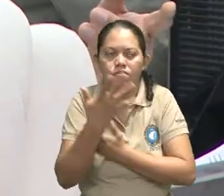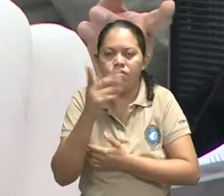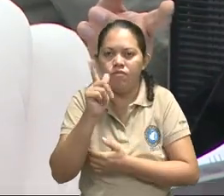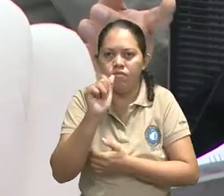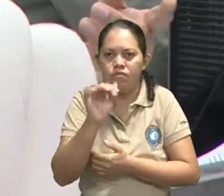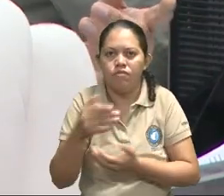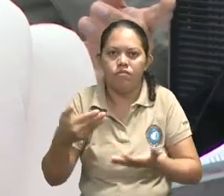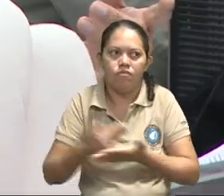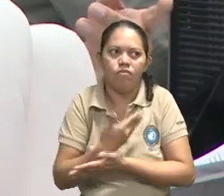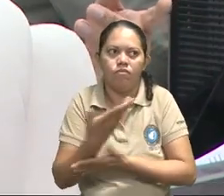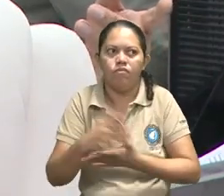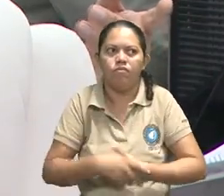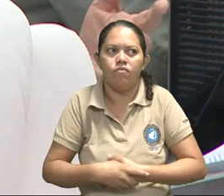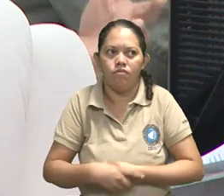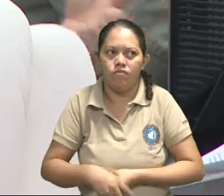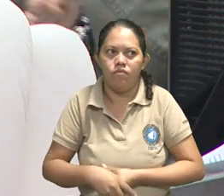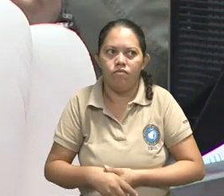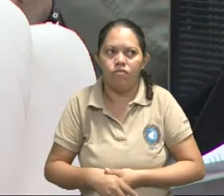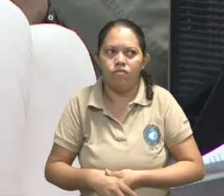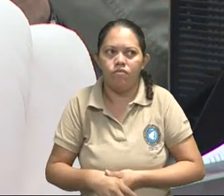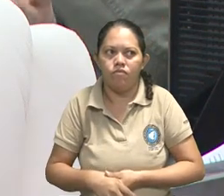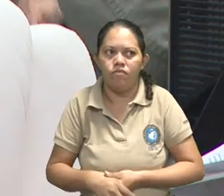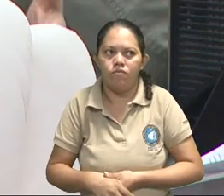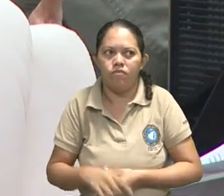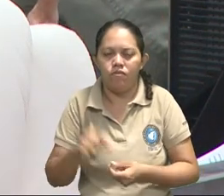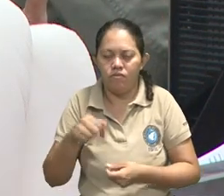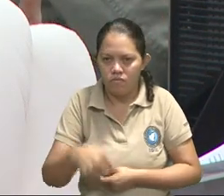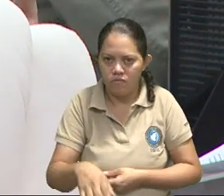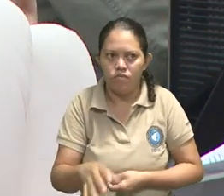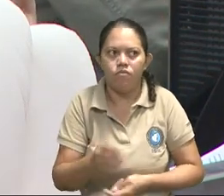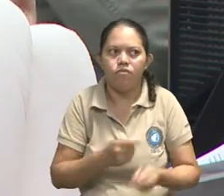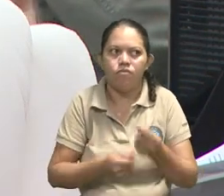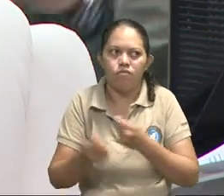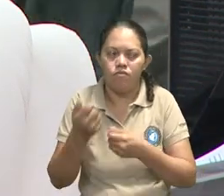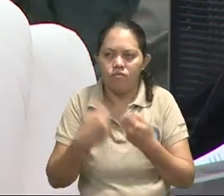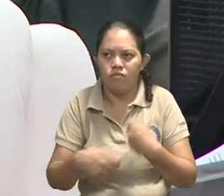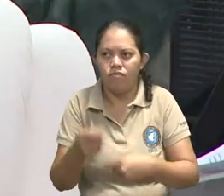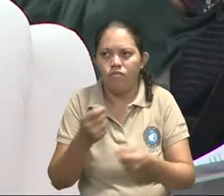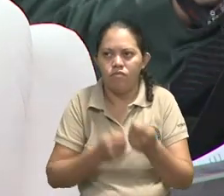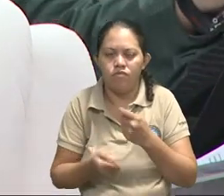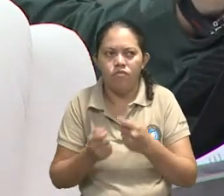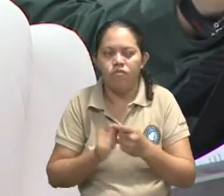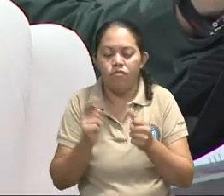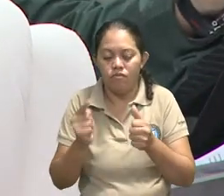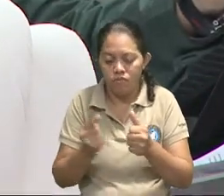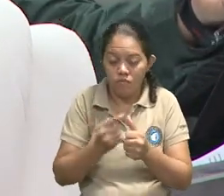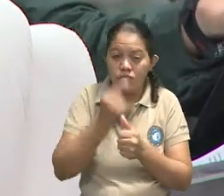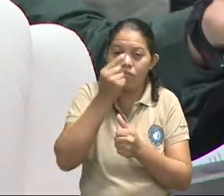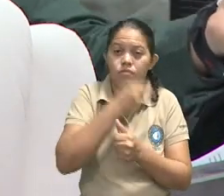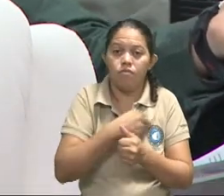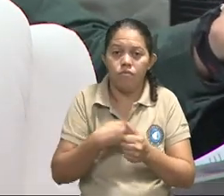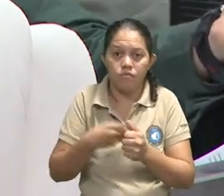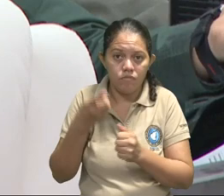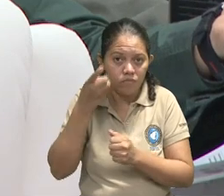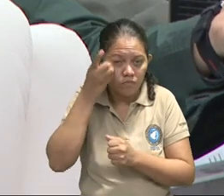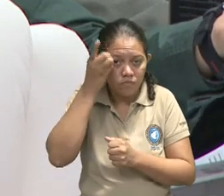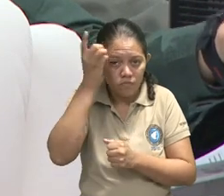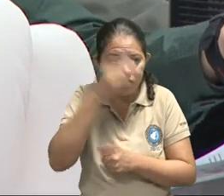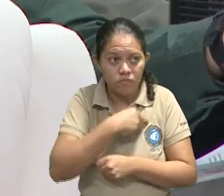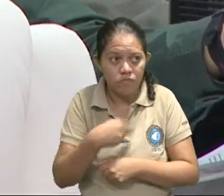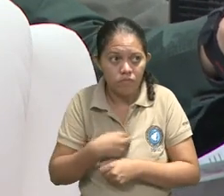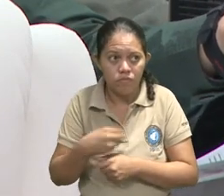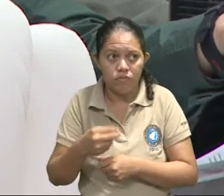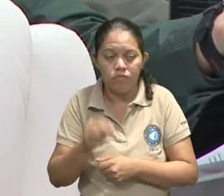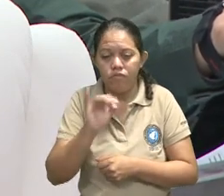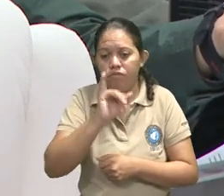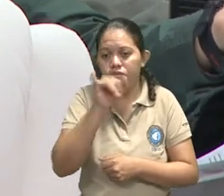tecnología moderna. Eso se ha hecho en el sector financiero. Uno de los principales desarrolladores de esta